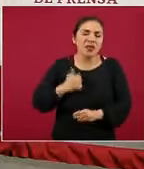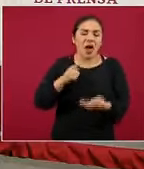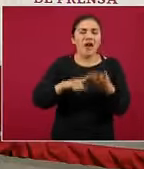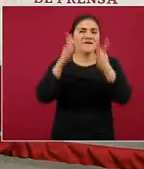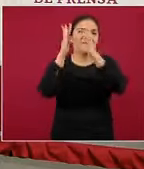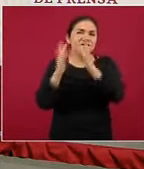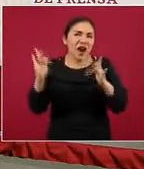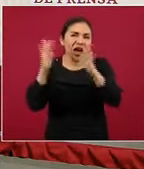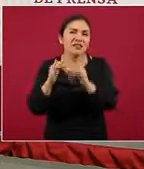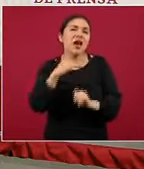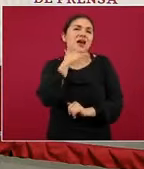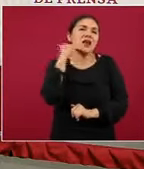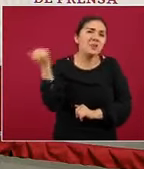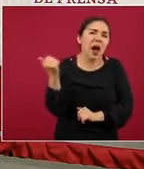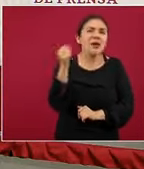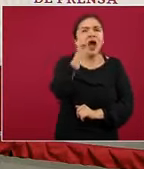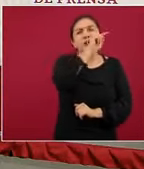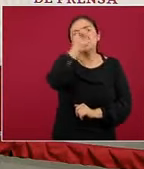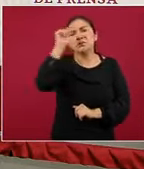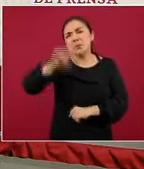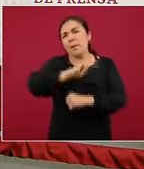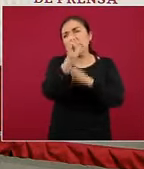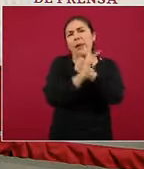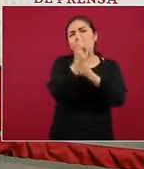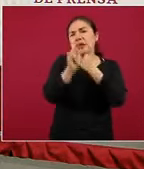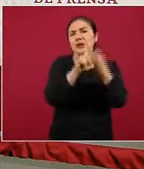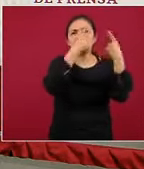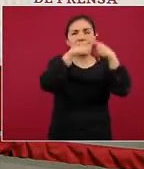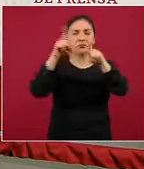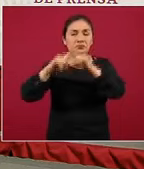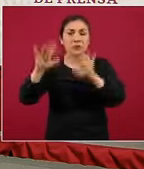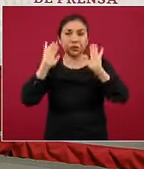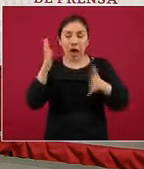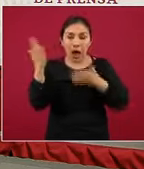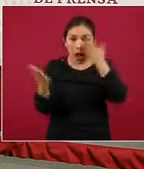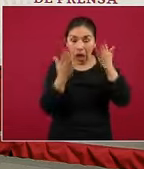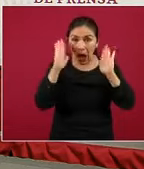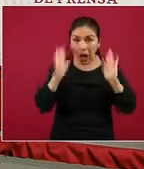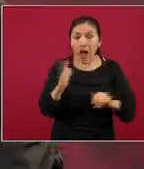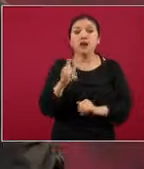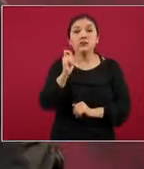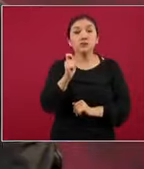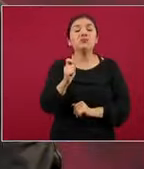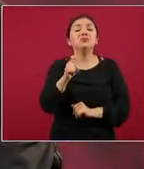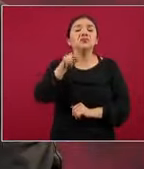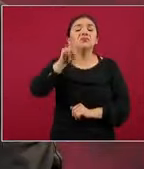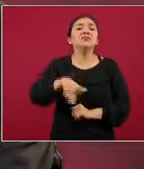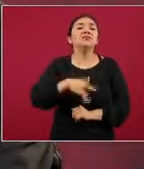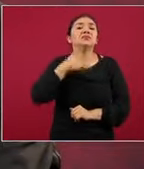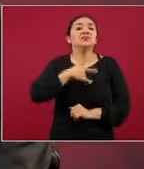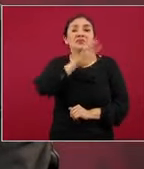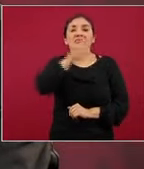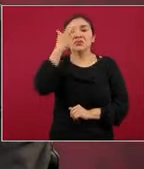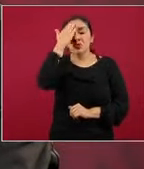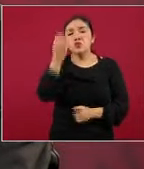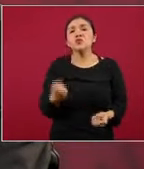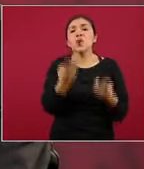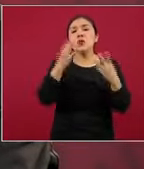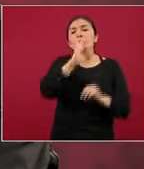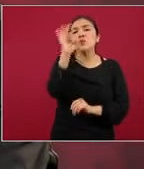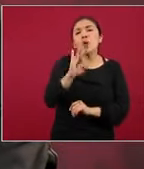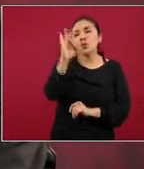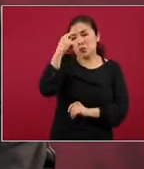en Francia, otros en Alemania, en varios países que han estado afectados por la epidemia, se ha reconocido los porcentajes de